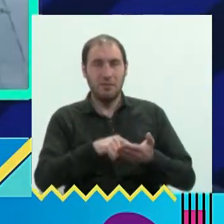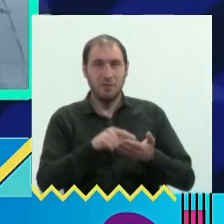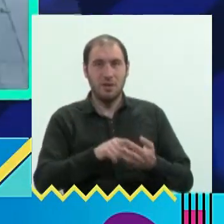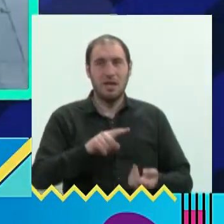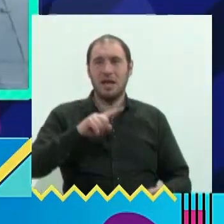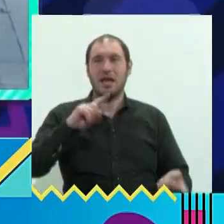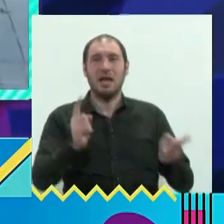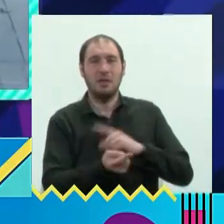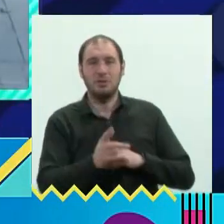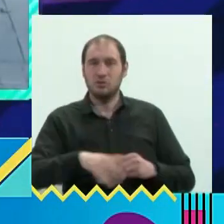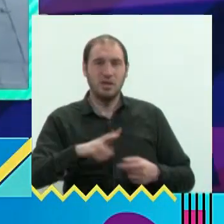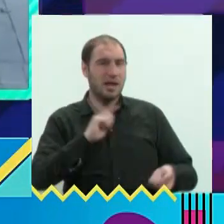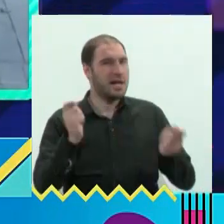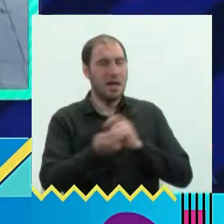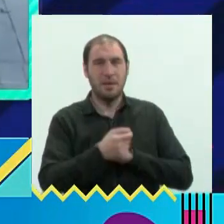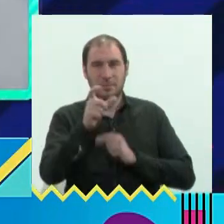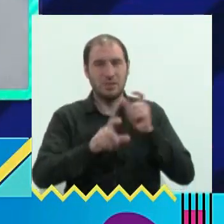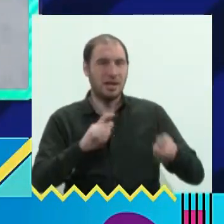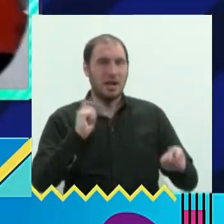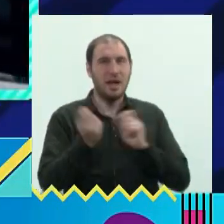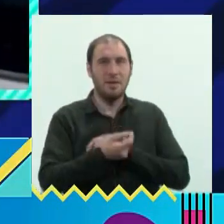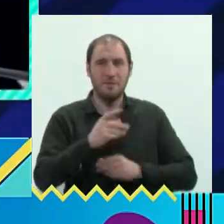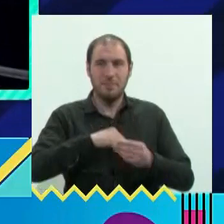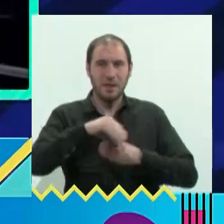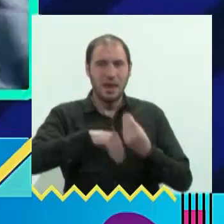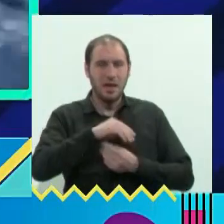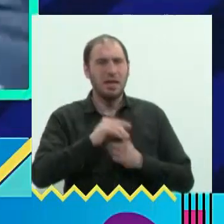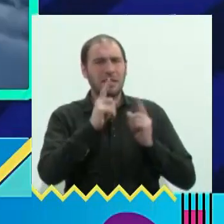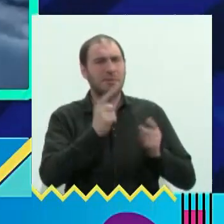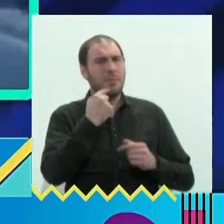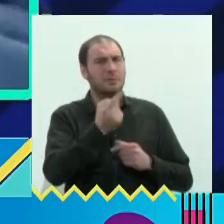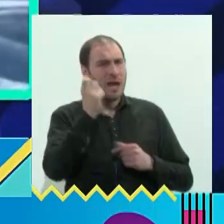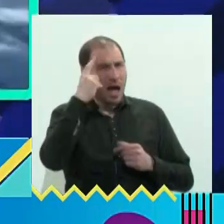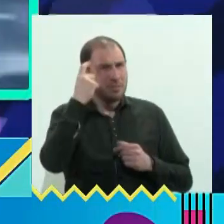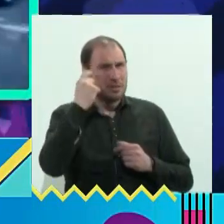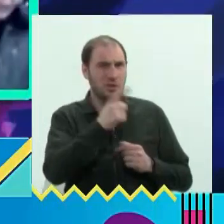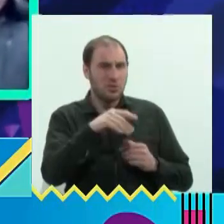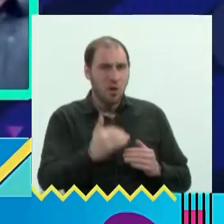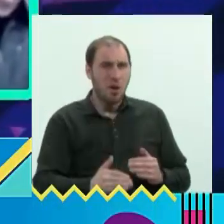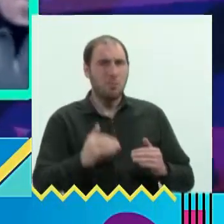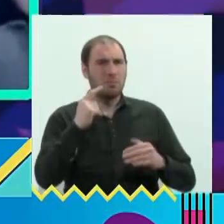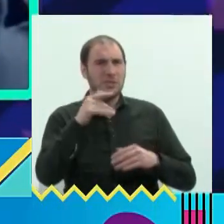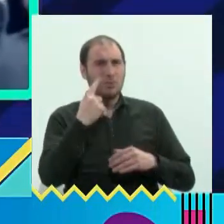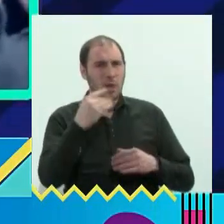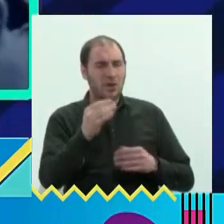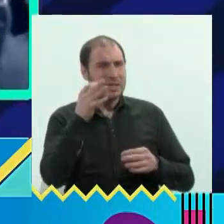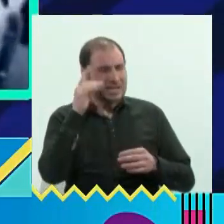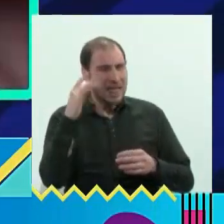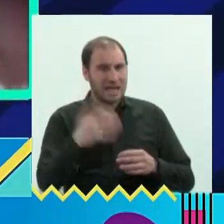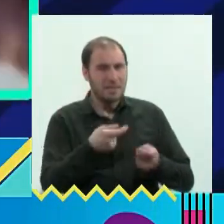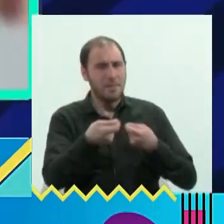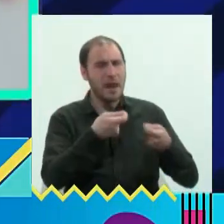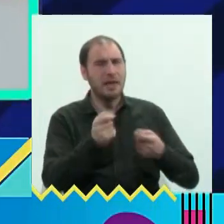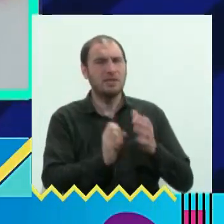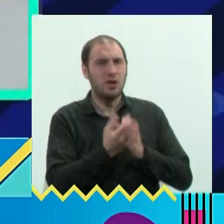cambiado el comportamiento social, el comportamiento humano, el comportamiento familiar. Y a nivel de aprendizaje, ¿estamos alcanzando a preparar ciudadanos inteligentes que manejen